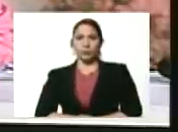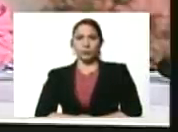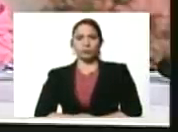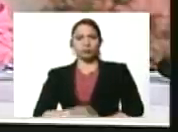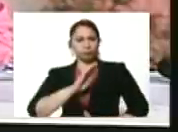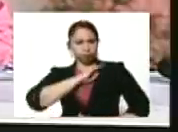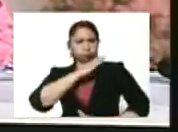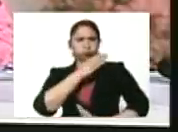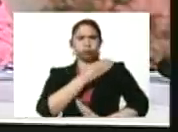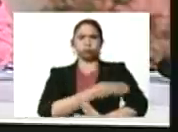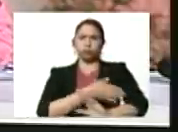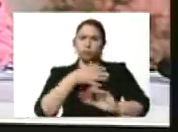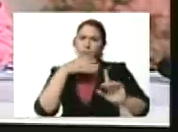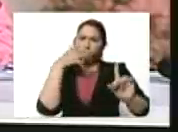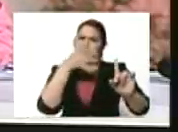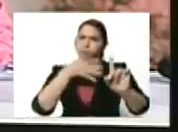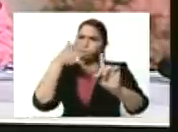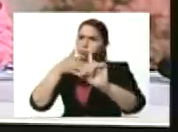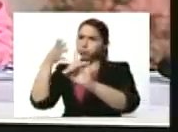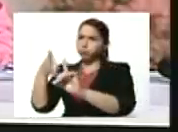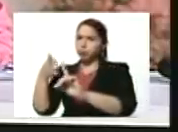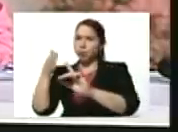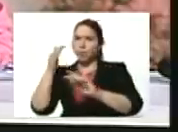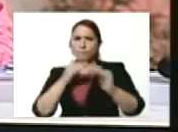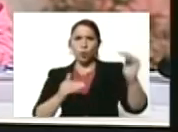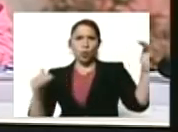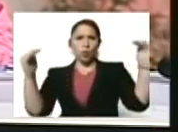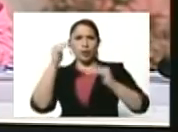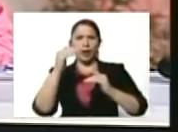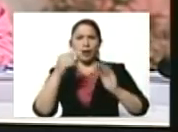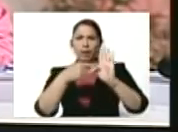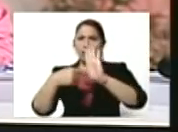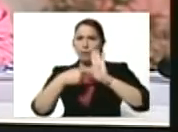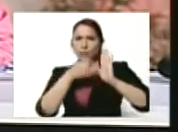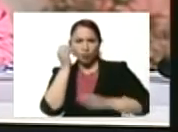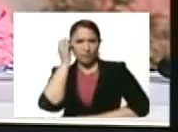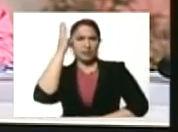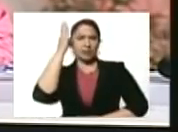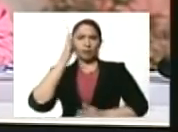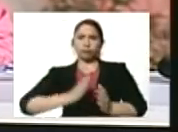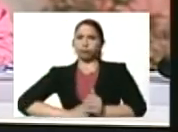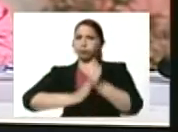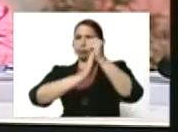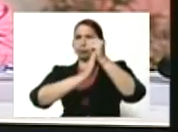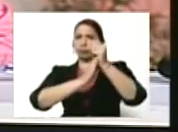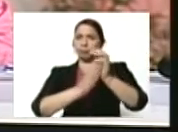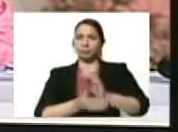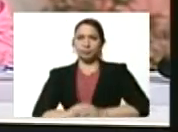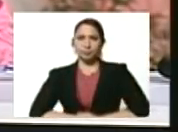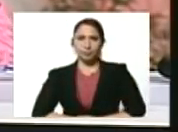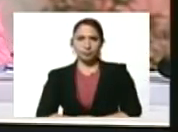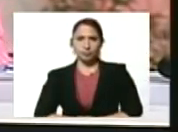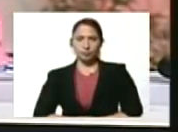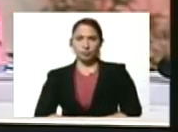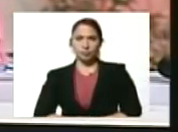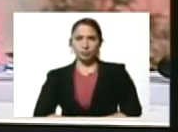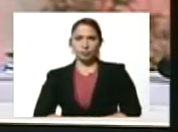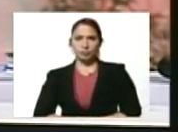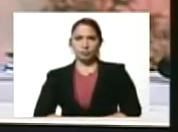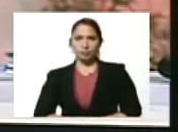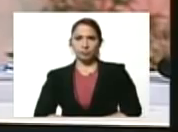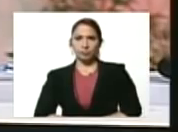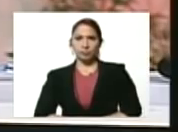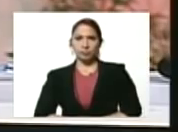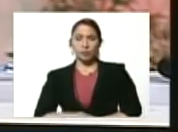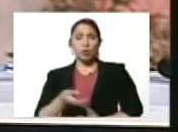moral, por su ejemplo, por su gran capacidad de liderazgo, el liderazgo. Ahí